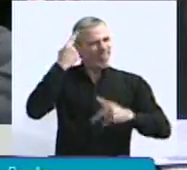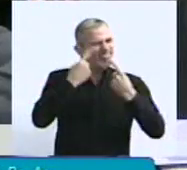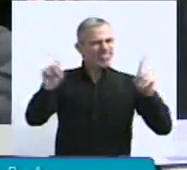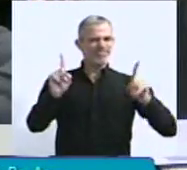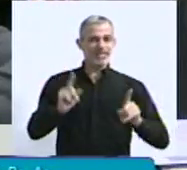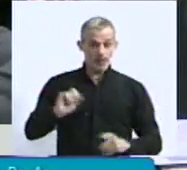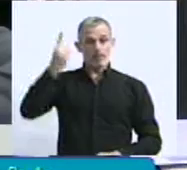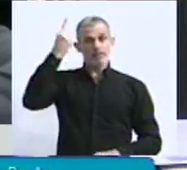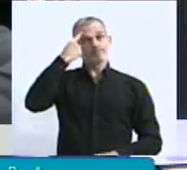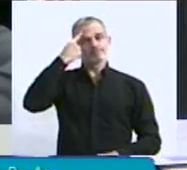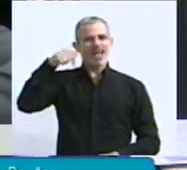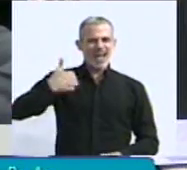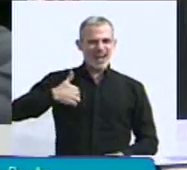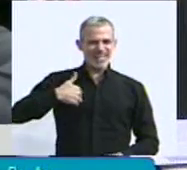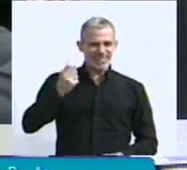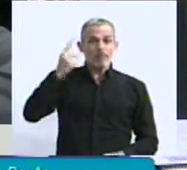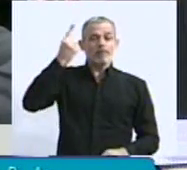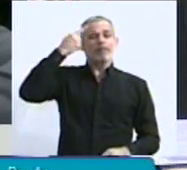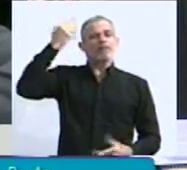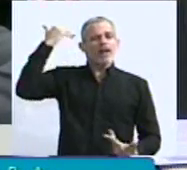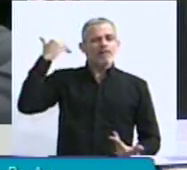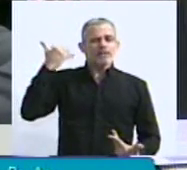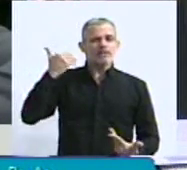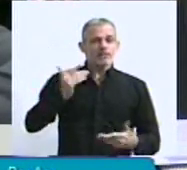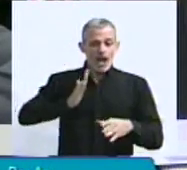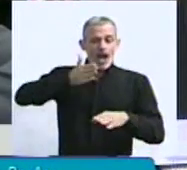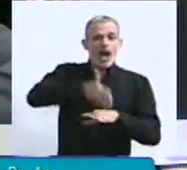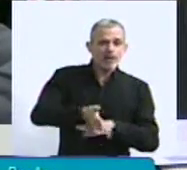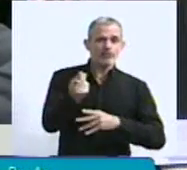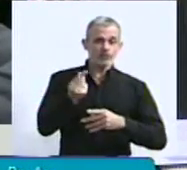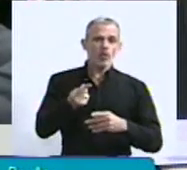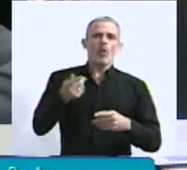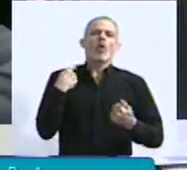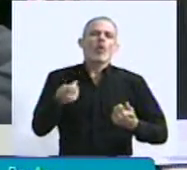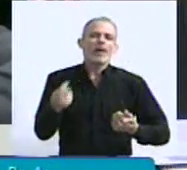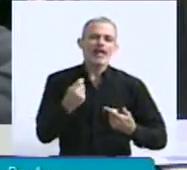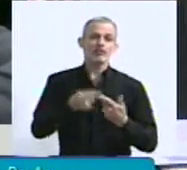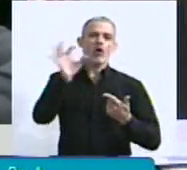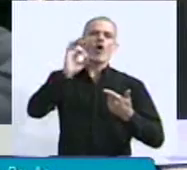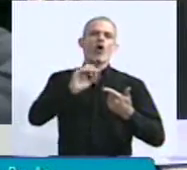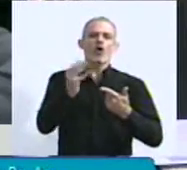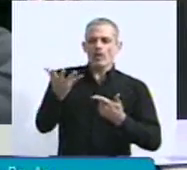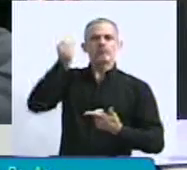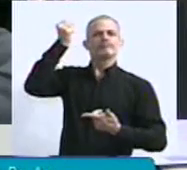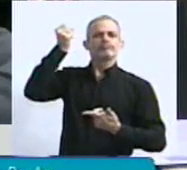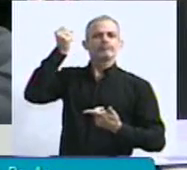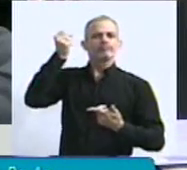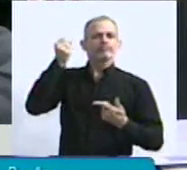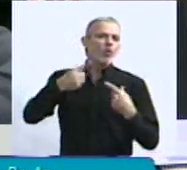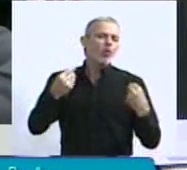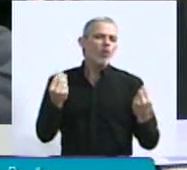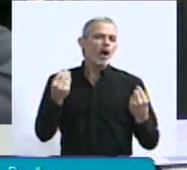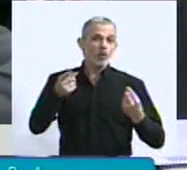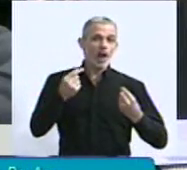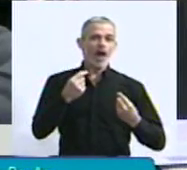Y por primera vez en la Argentina, el acceso a un haber previsional o el acceso a